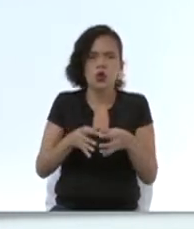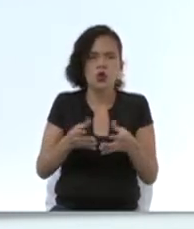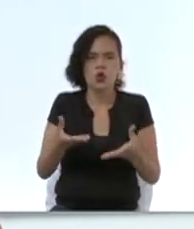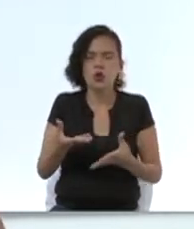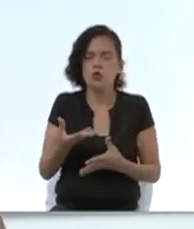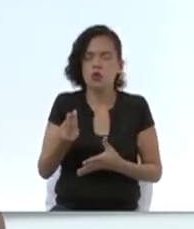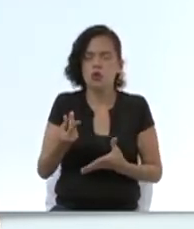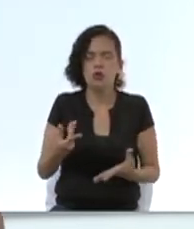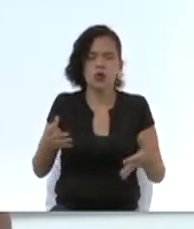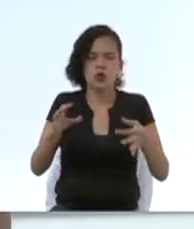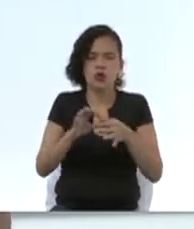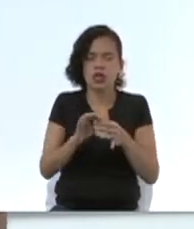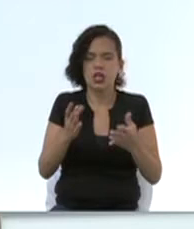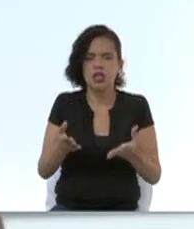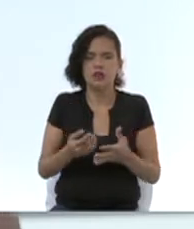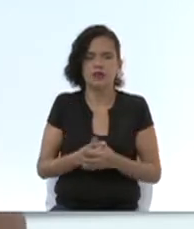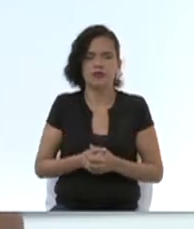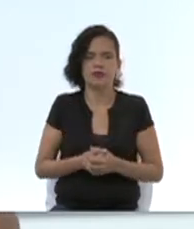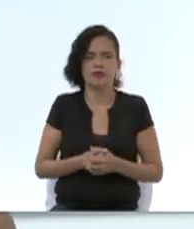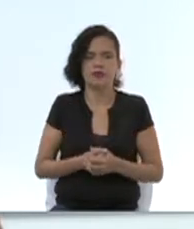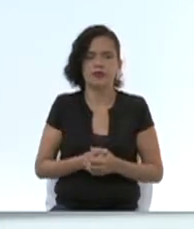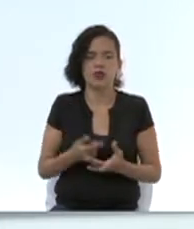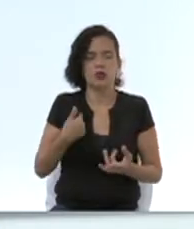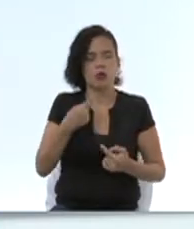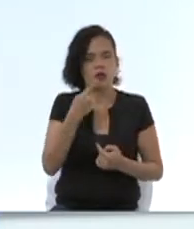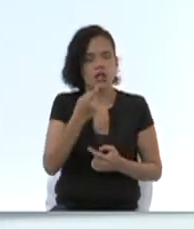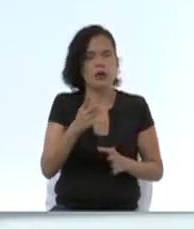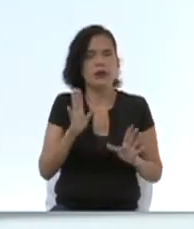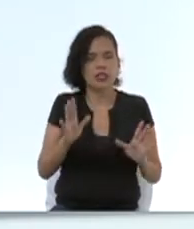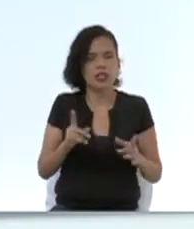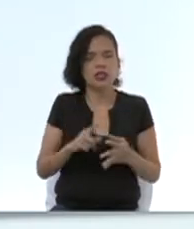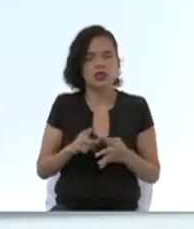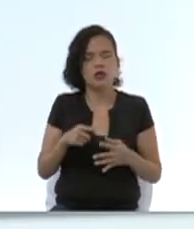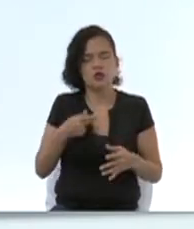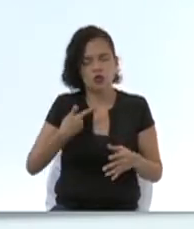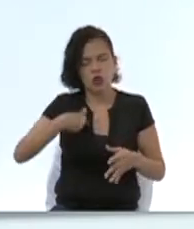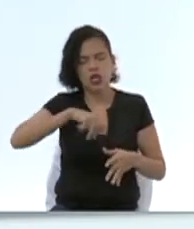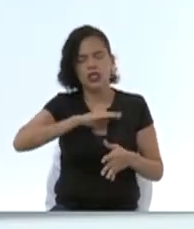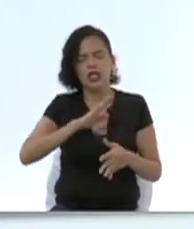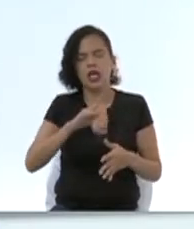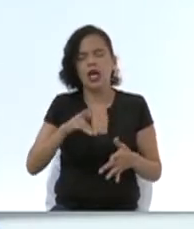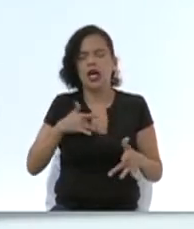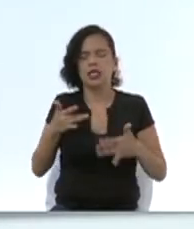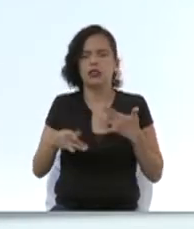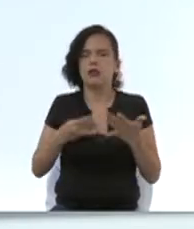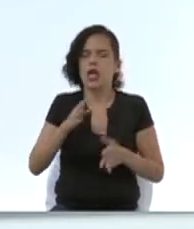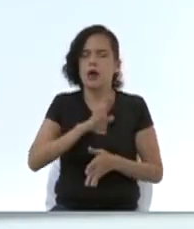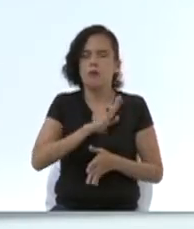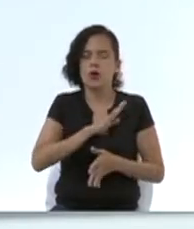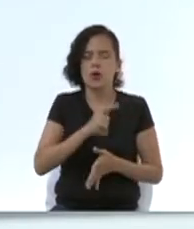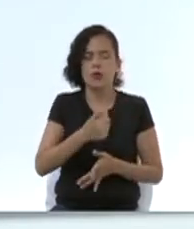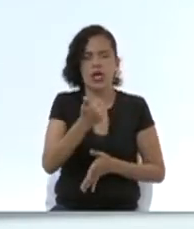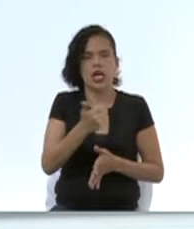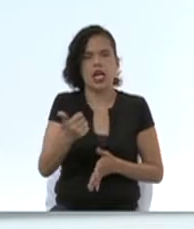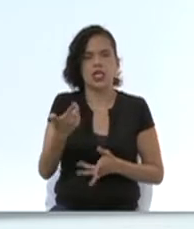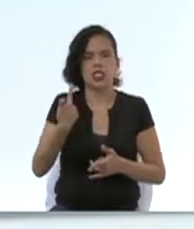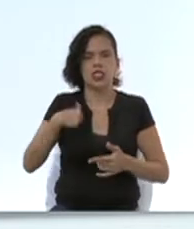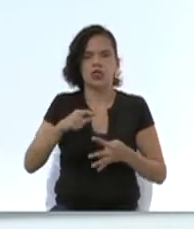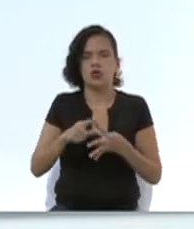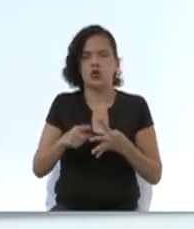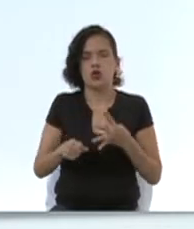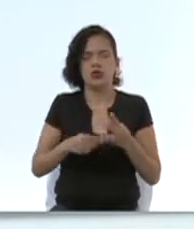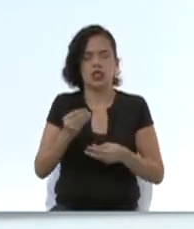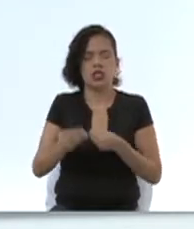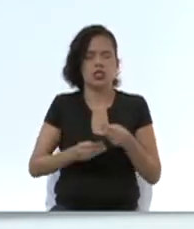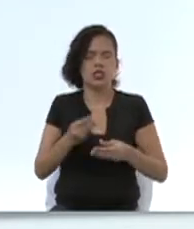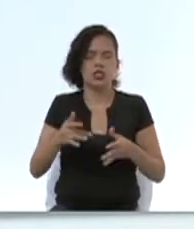muy articulado, a pesar, como acabo de decir, de nuestras actividades, de cada quien tiene sus cosas que hacer, sus actividades familiares,